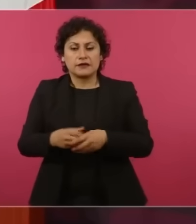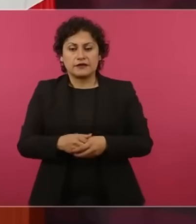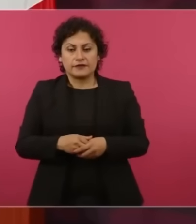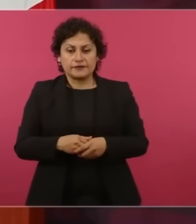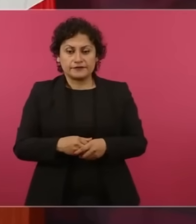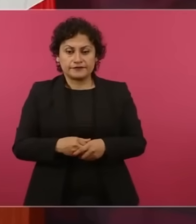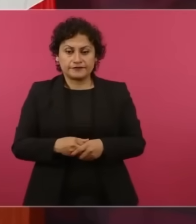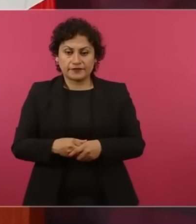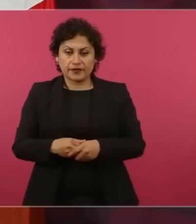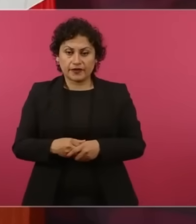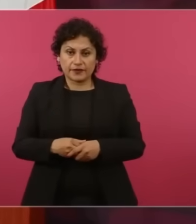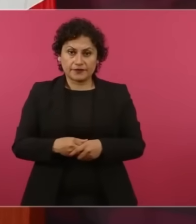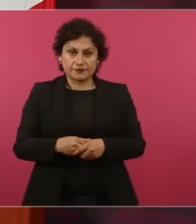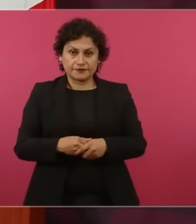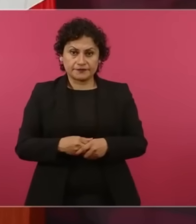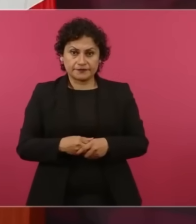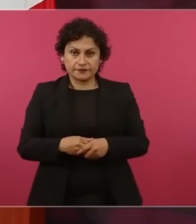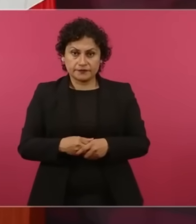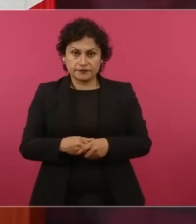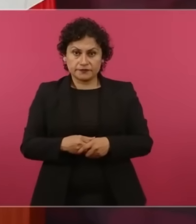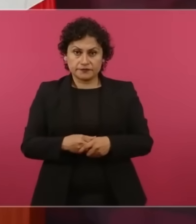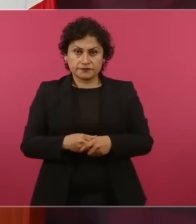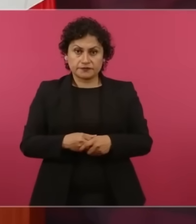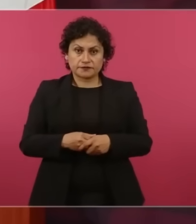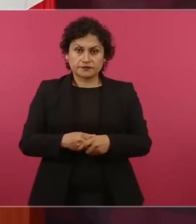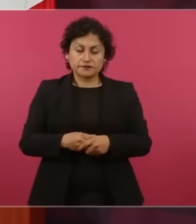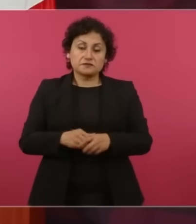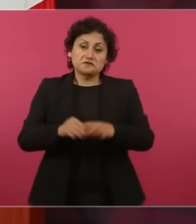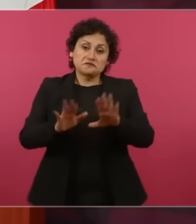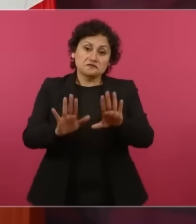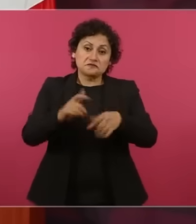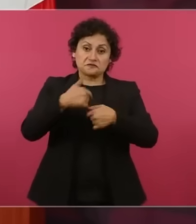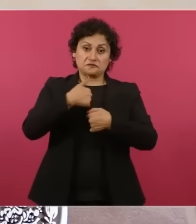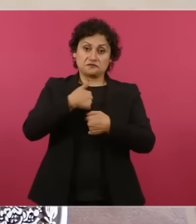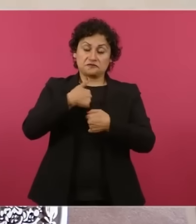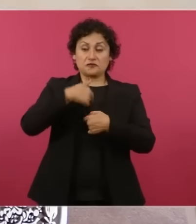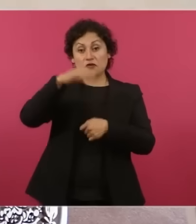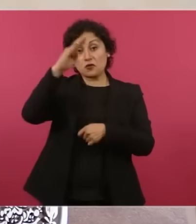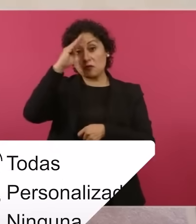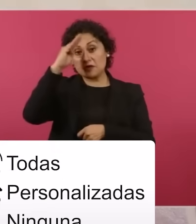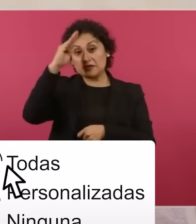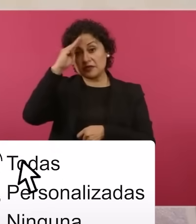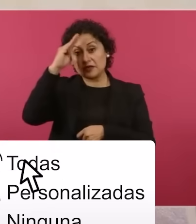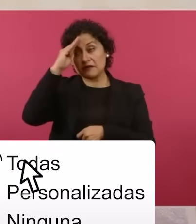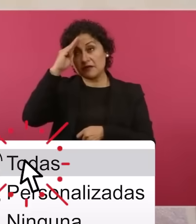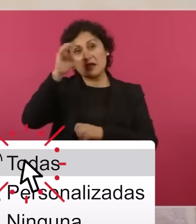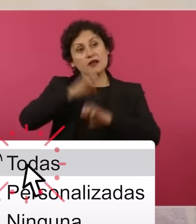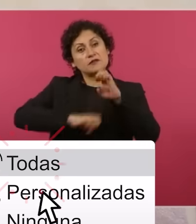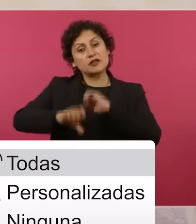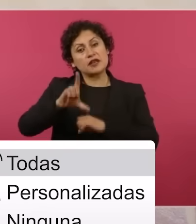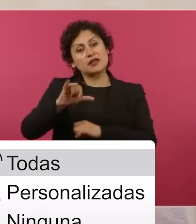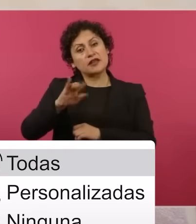pensaba que era la de Liébano Sáenz? No,